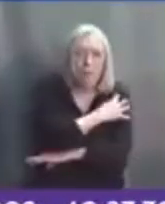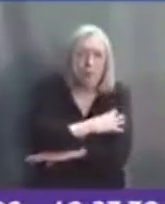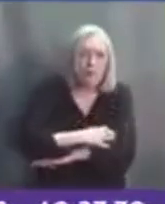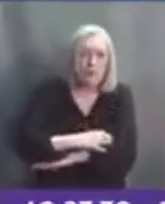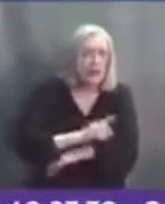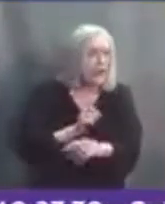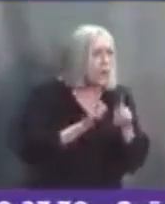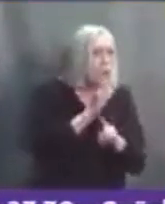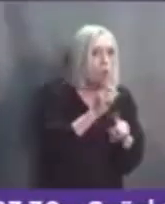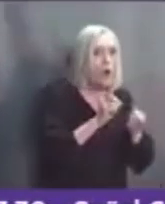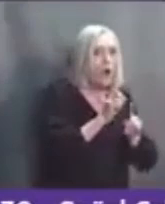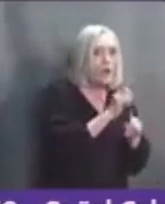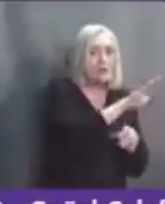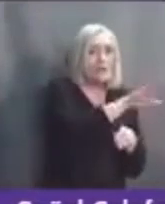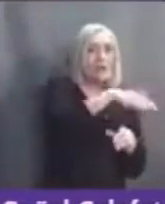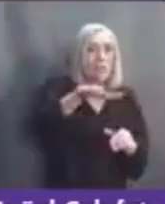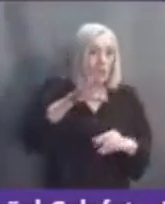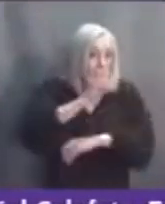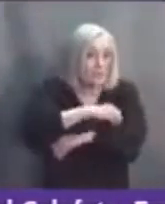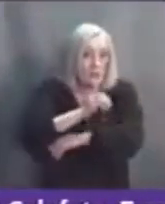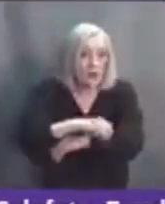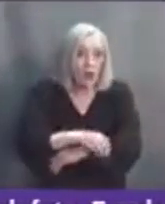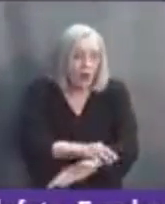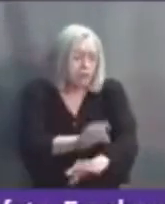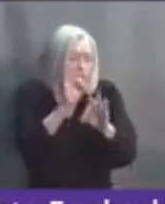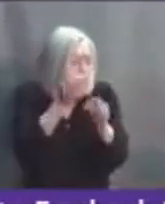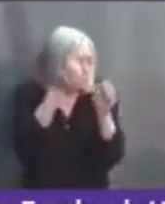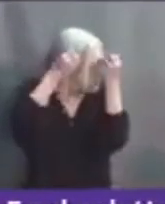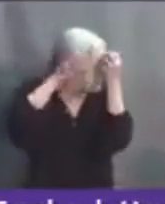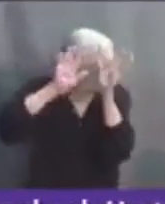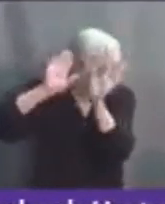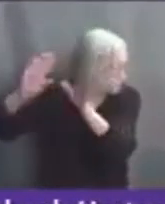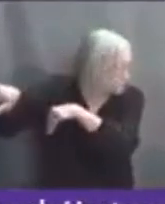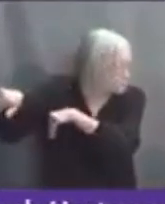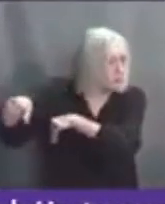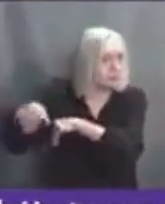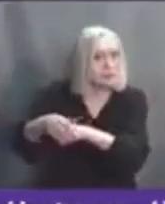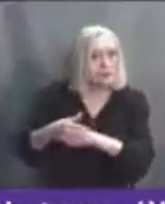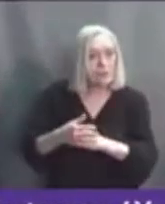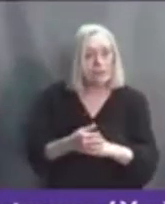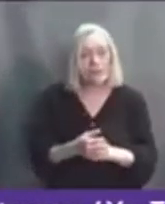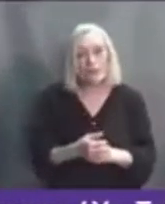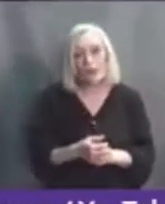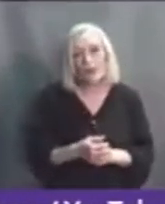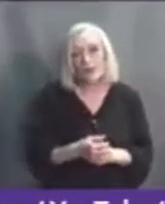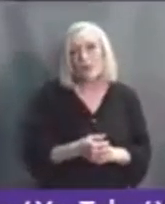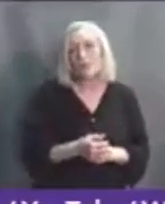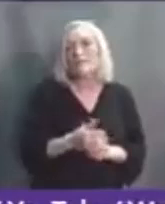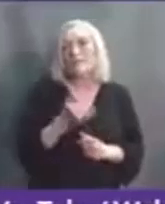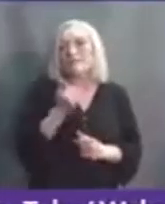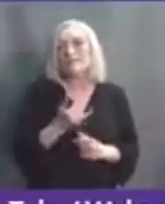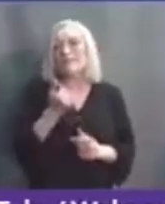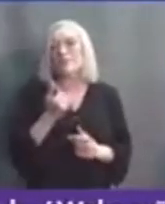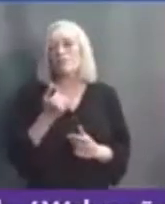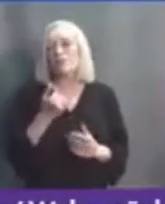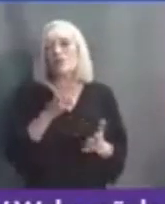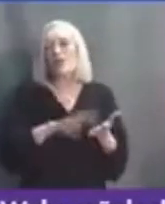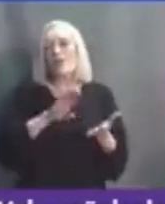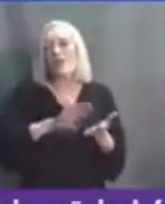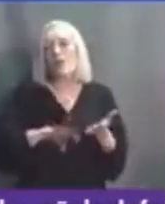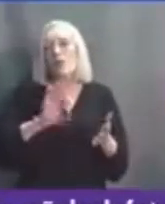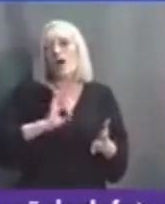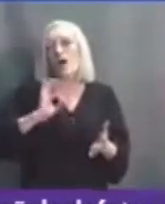provincia que han sido completamente olvidadas tenemos un déficit fiscal anual en